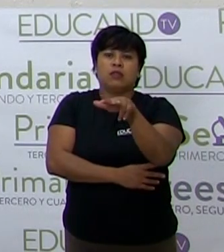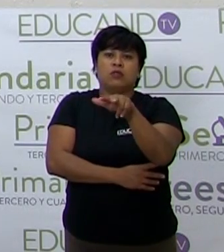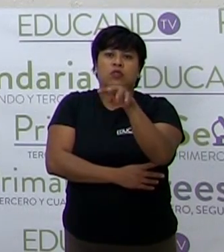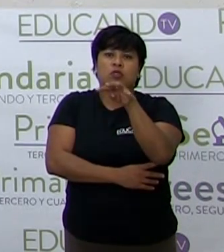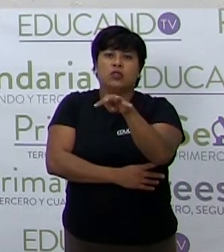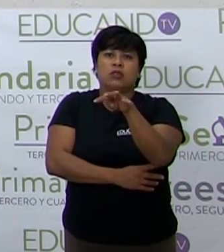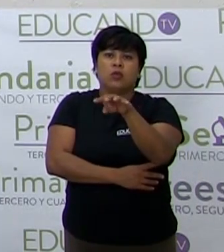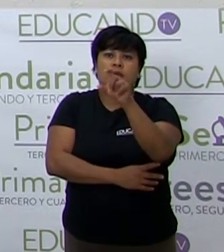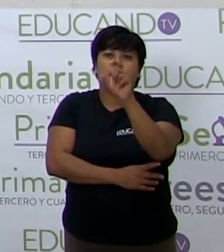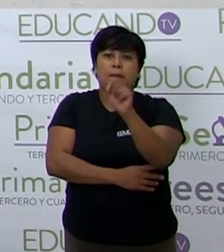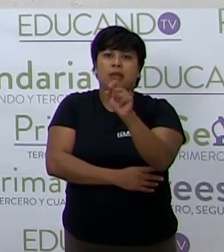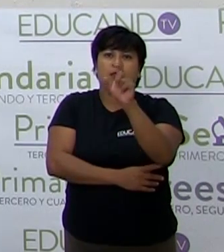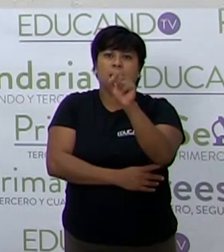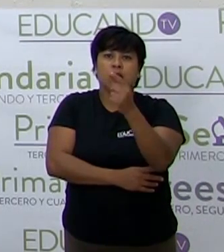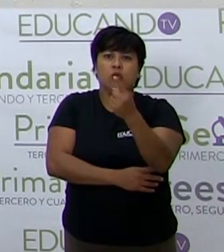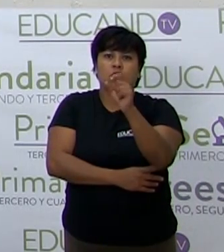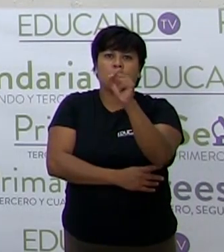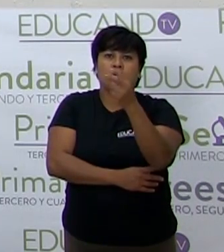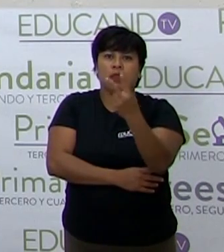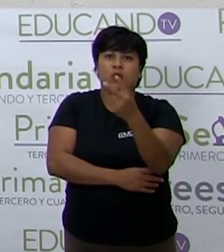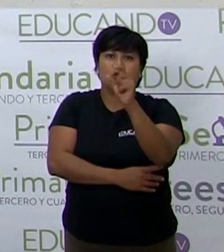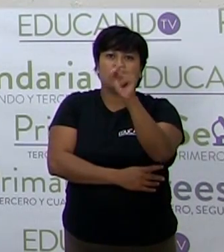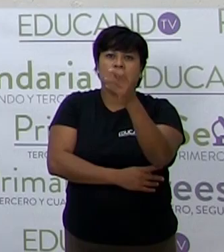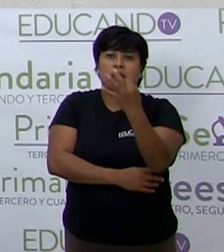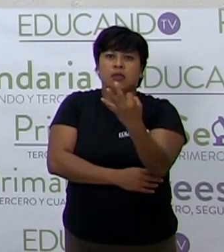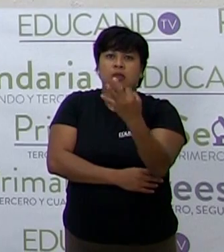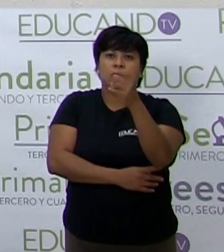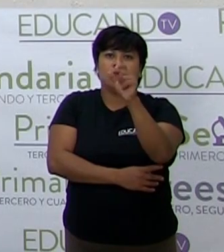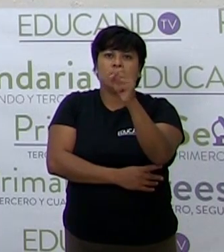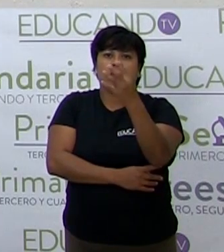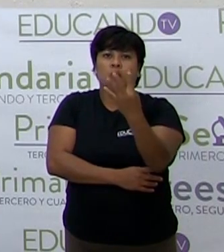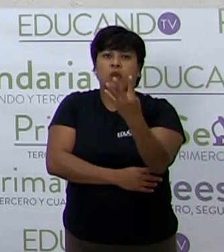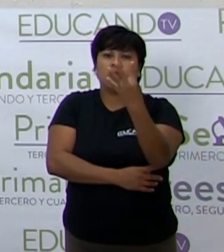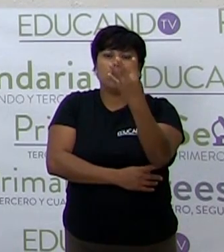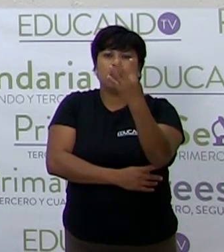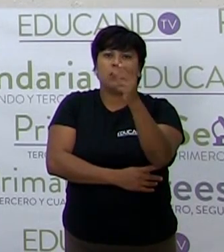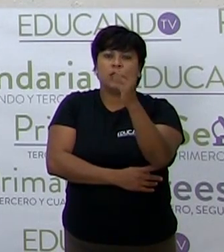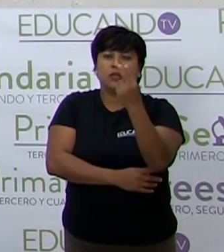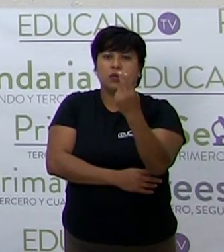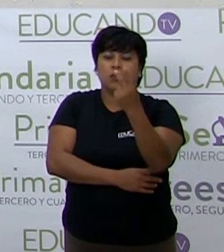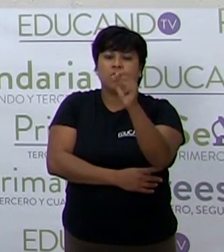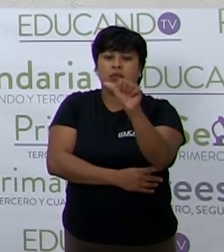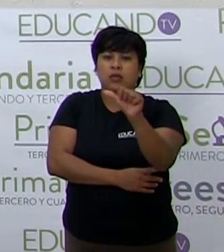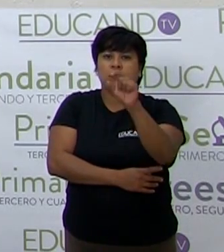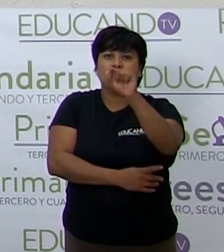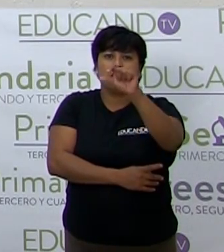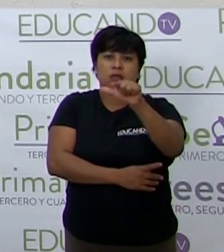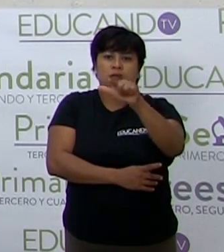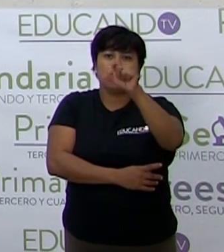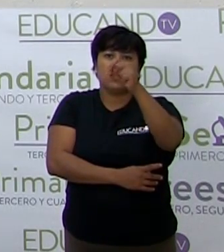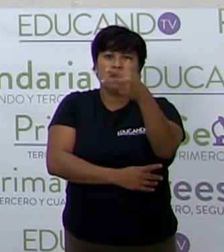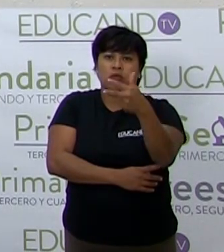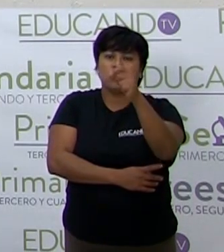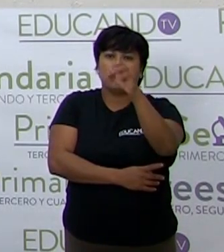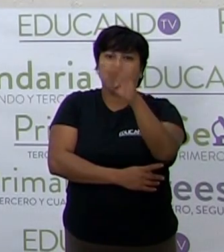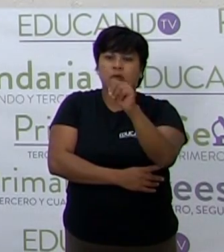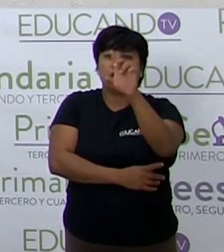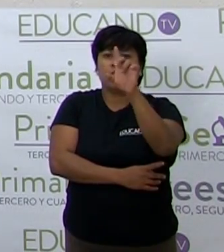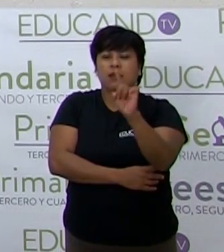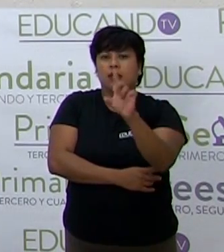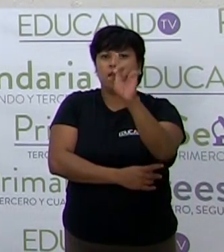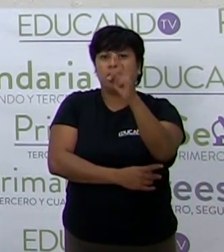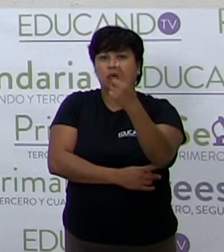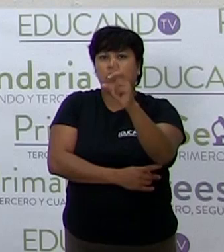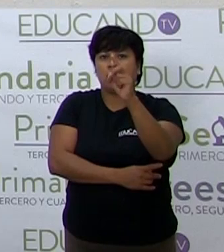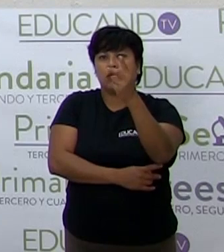17, 18, 19, 20, 21, 22, 23, 24, 25, 26, 27, 28, 29,